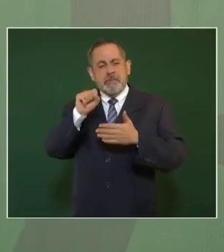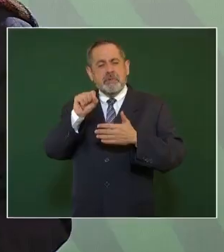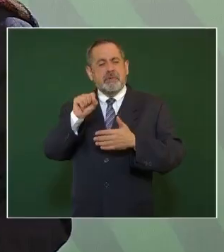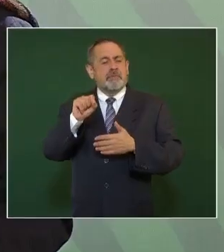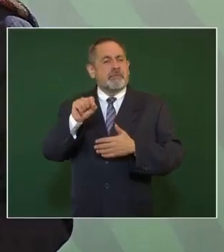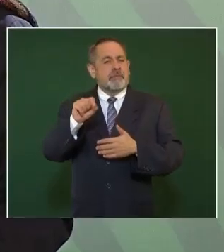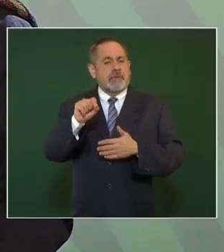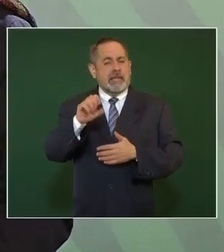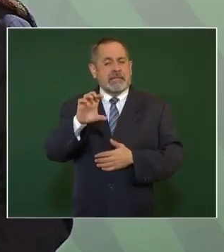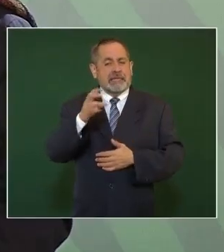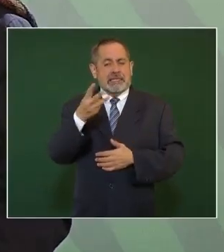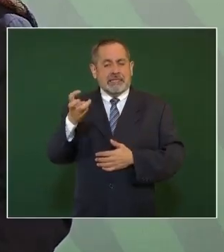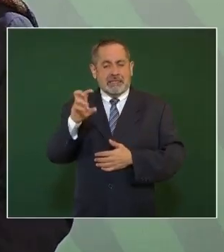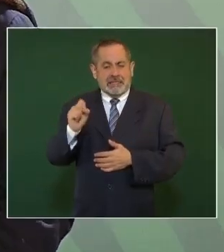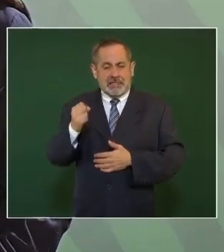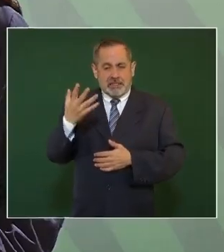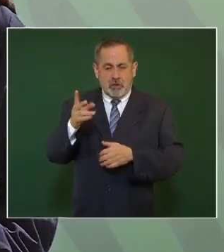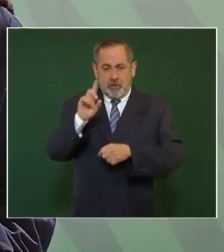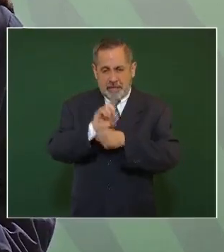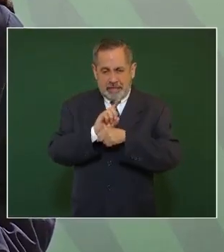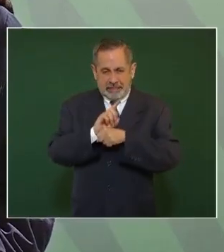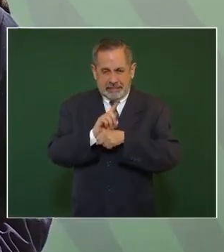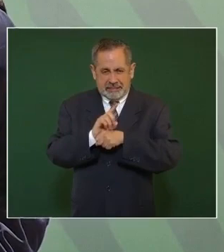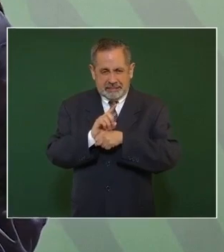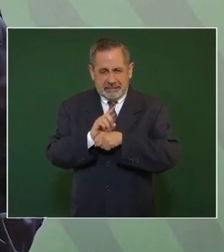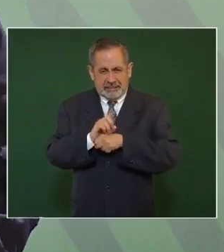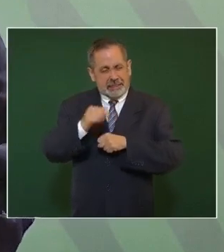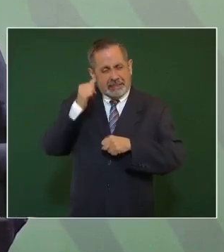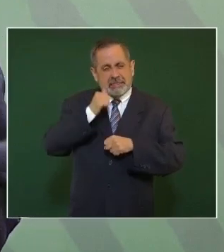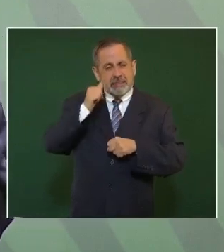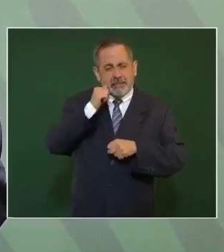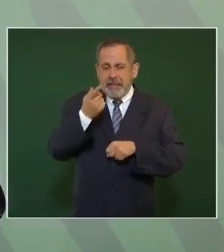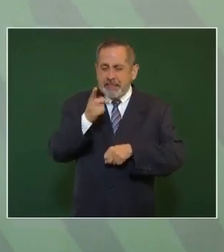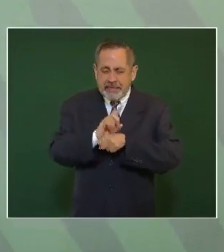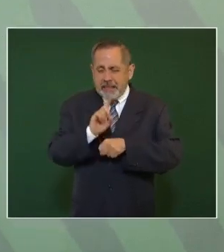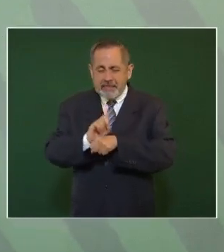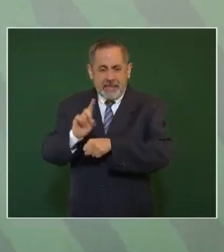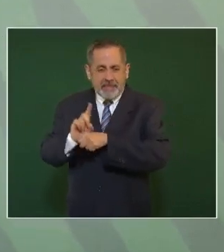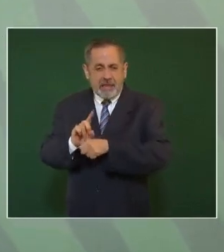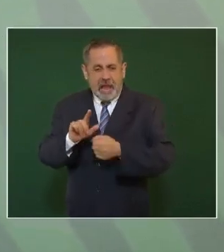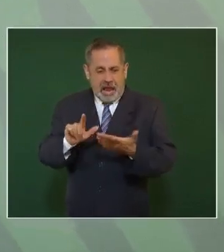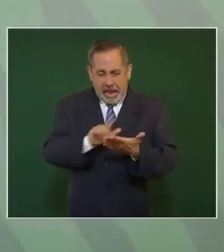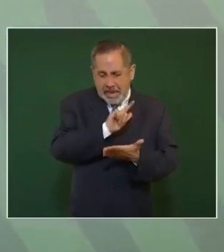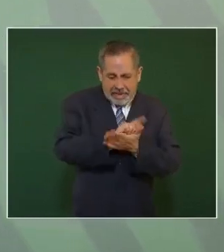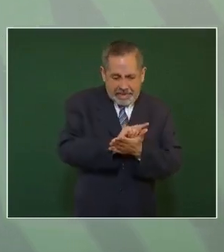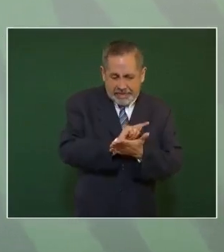los 365 días y todos los días está dedicado. Hay una ley.